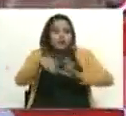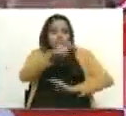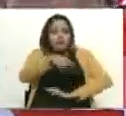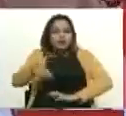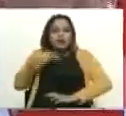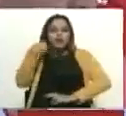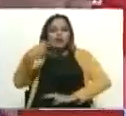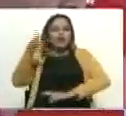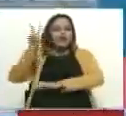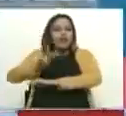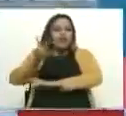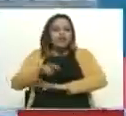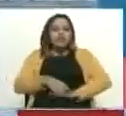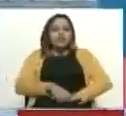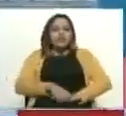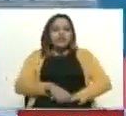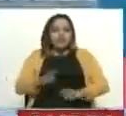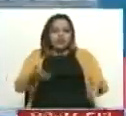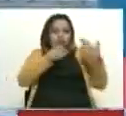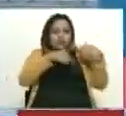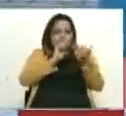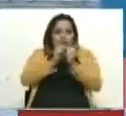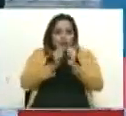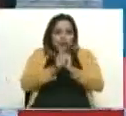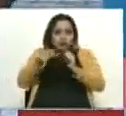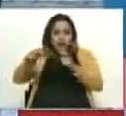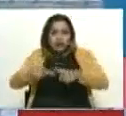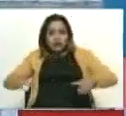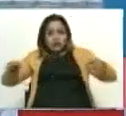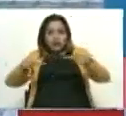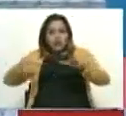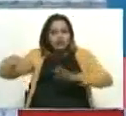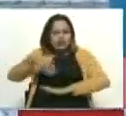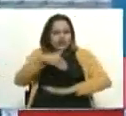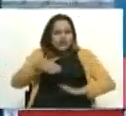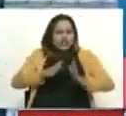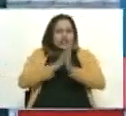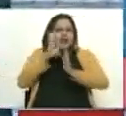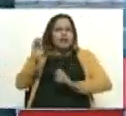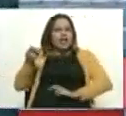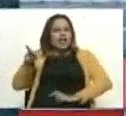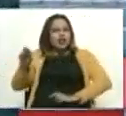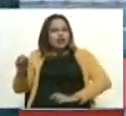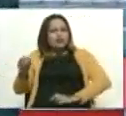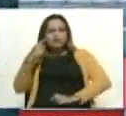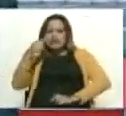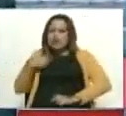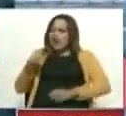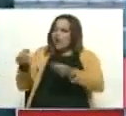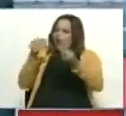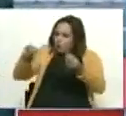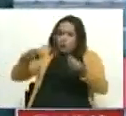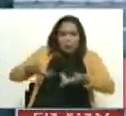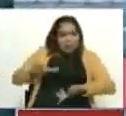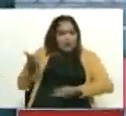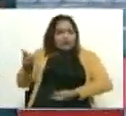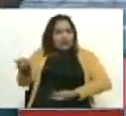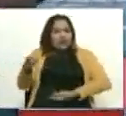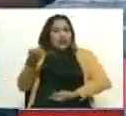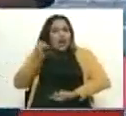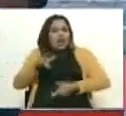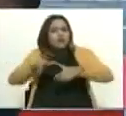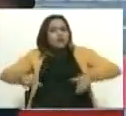Voz del Valle y los representantes deportivos de toda esta zona, de Brusual, de San Pedro, nos decían, ¿cómo es posible que esto sea